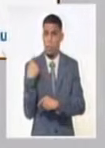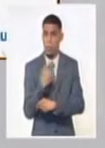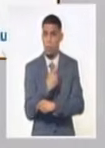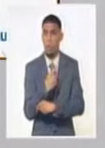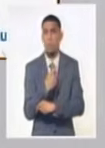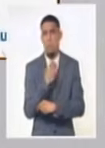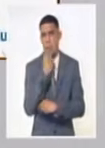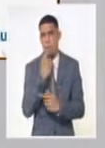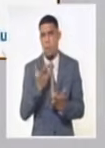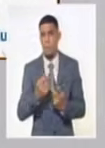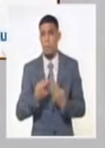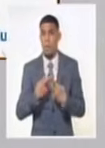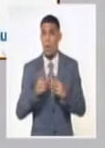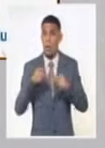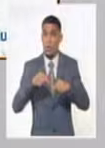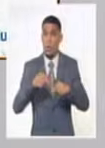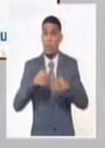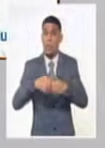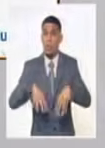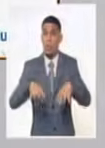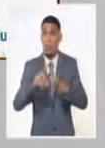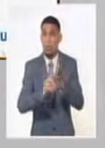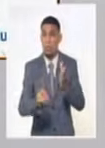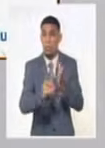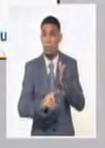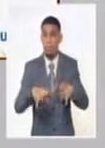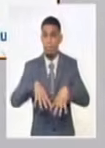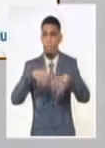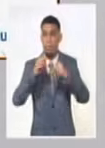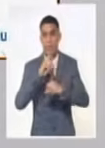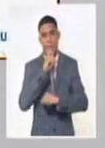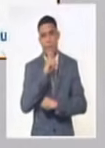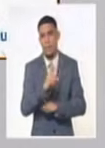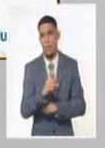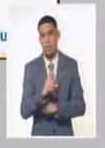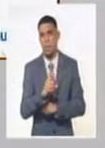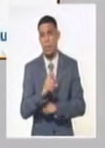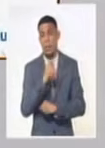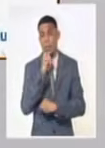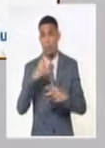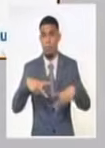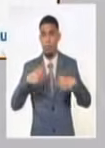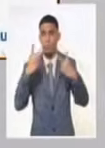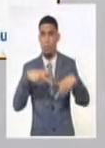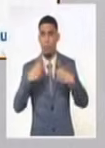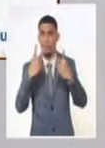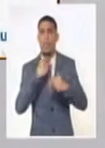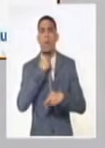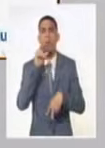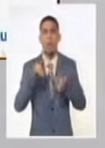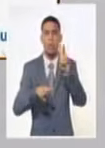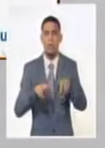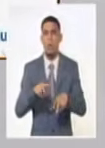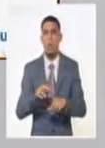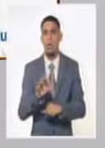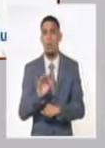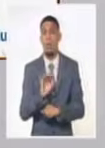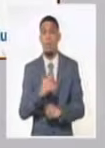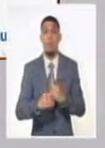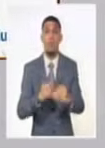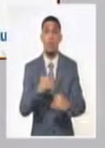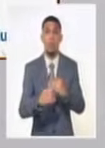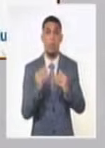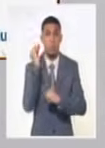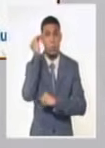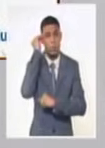es posible con la situación electroenergética del país basar solamente en eso, ni las evaluaciones, ni el proceso de aprendizaje,